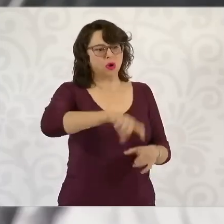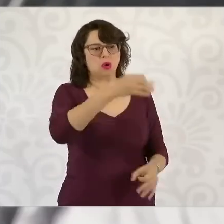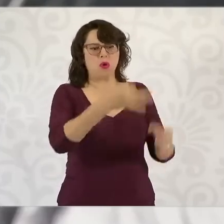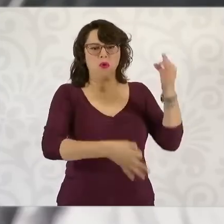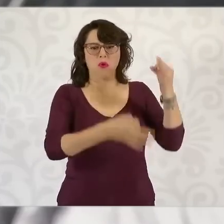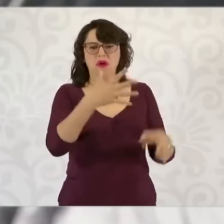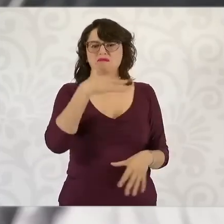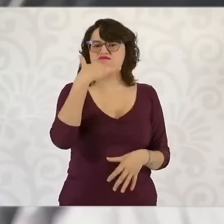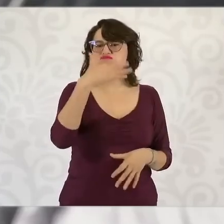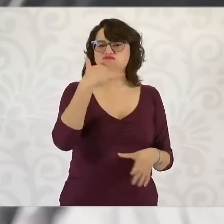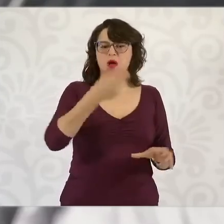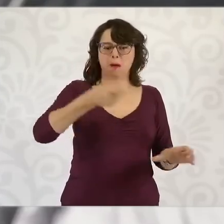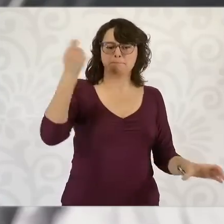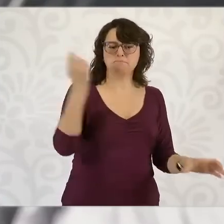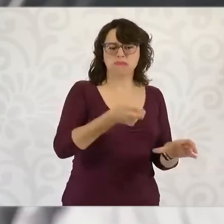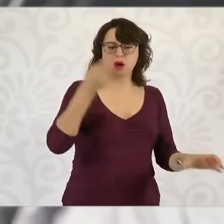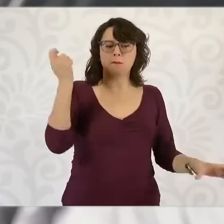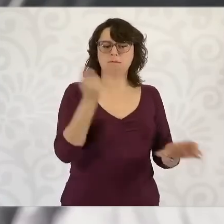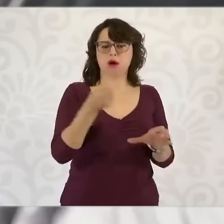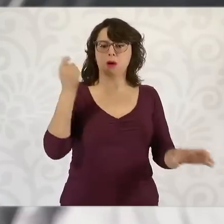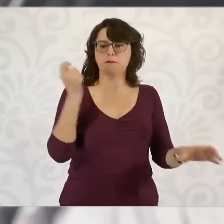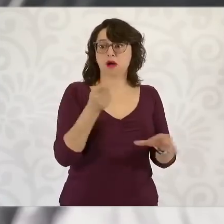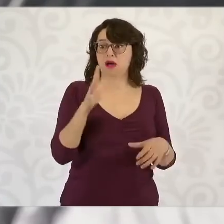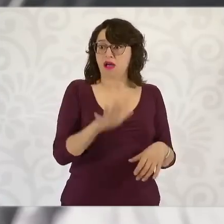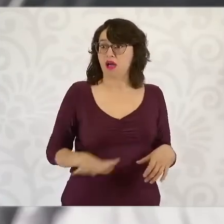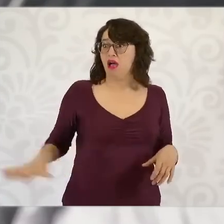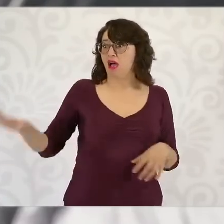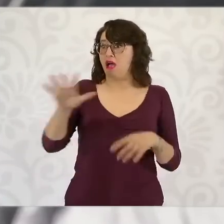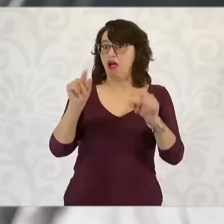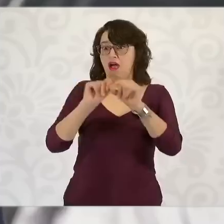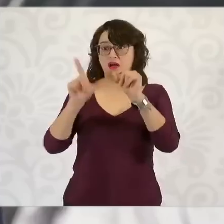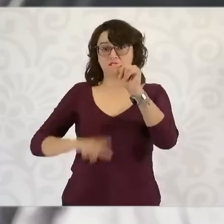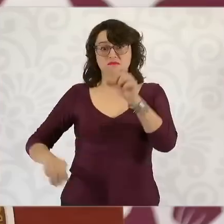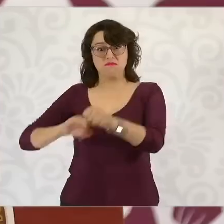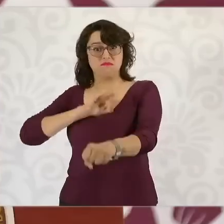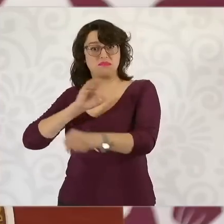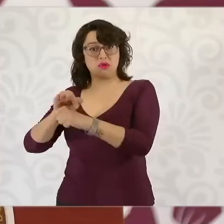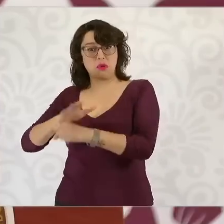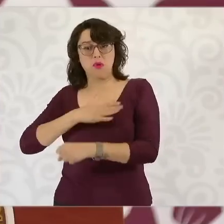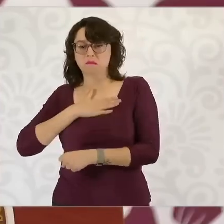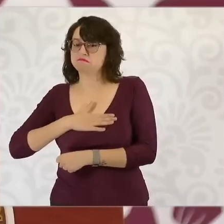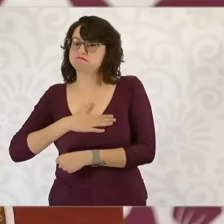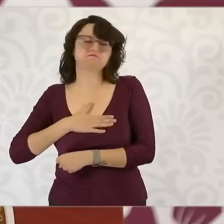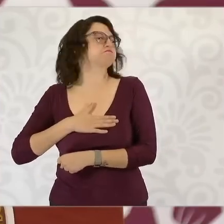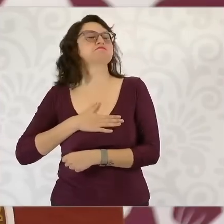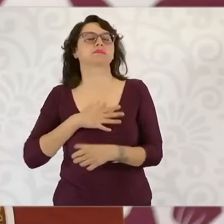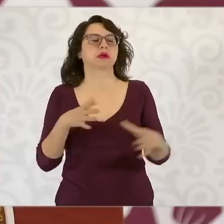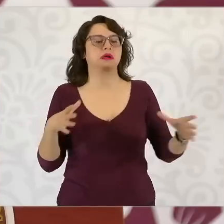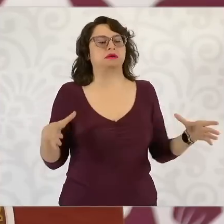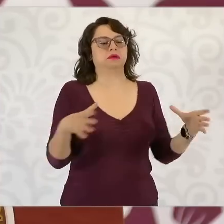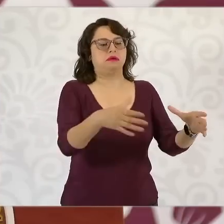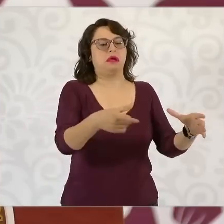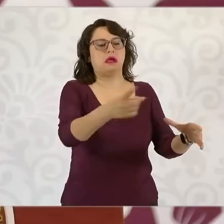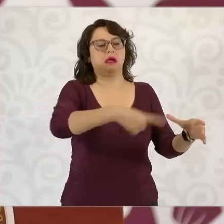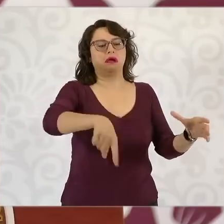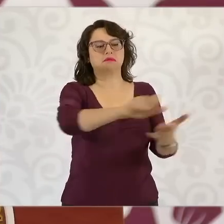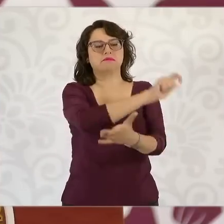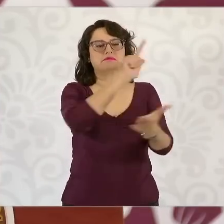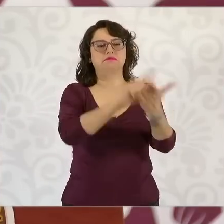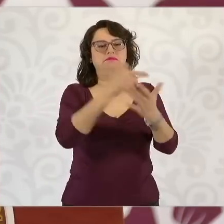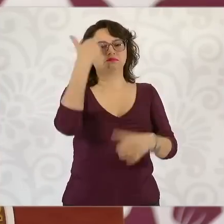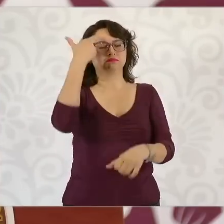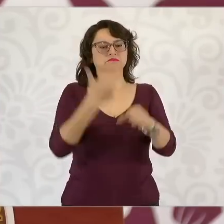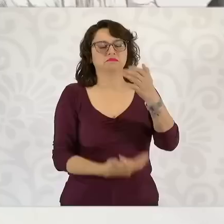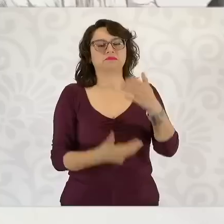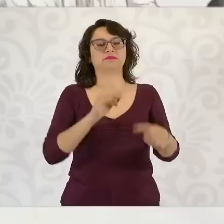judiciales que, lejos de proteger a la sociedad y garantizar la justicia a las víctimas de la violencia, han favorecido a quienes las agreden. Se